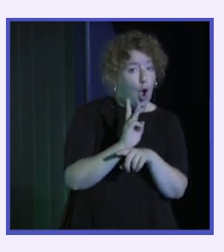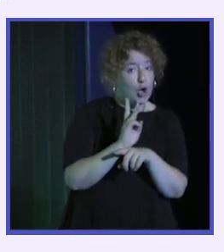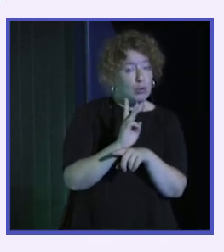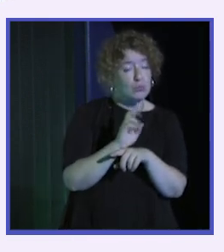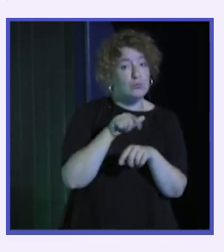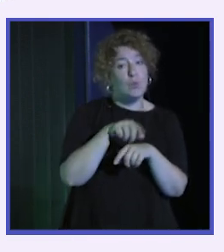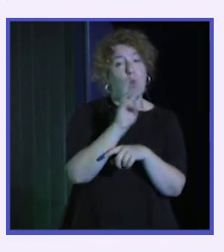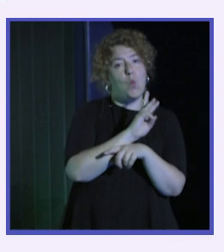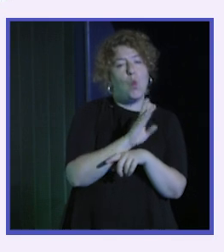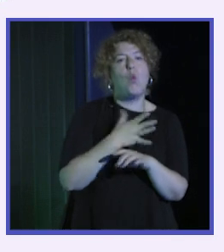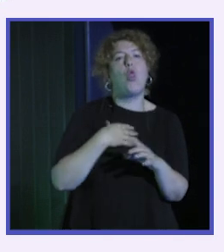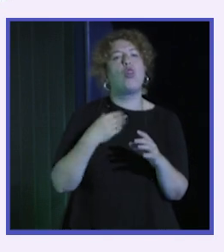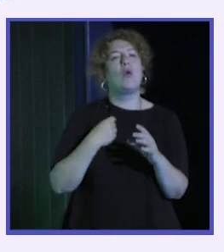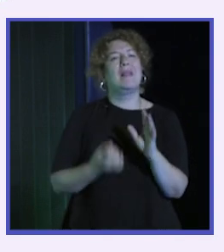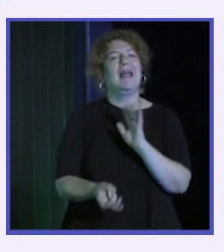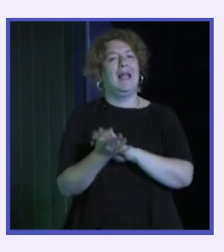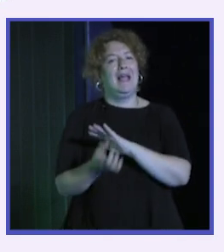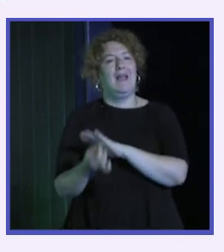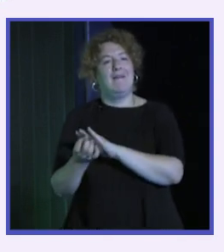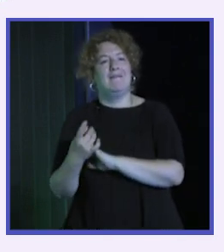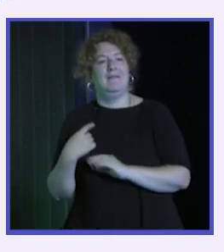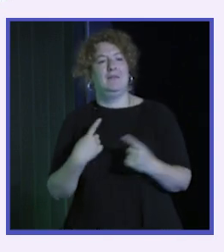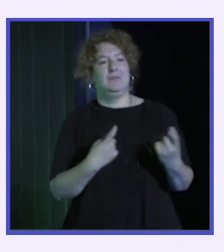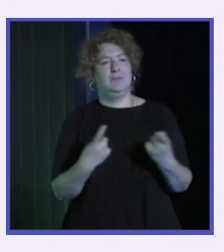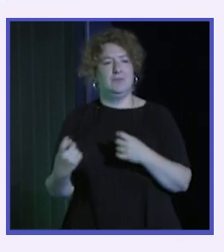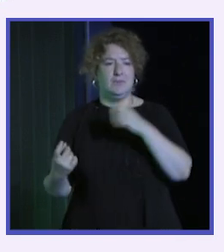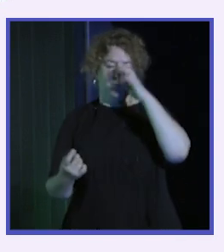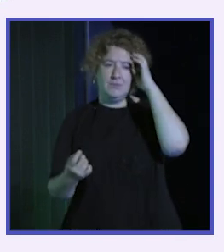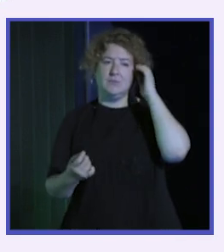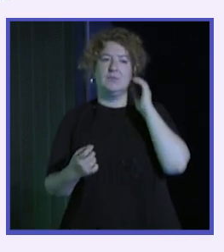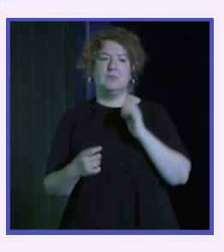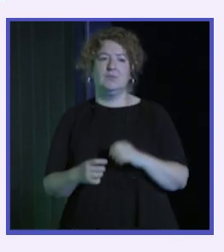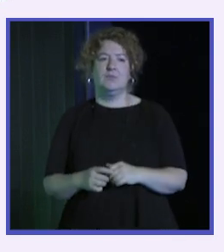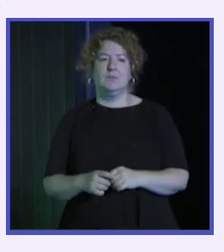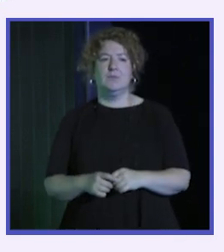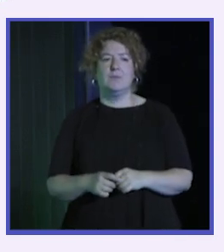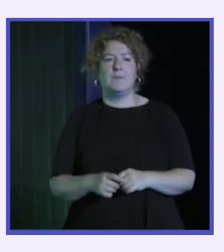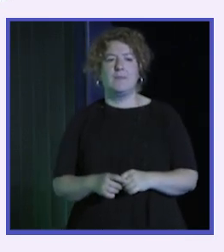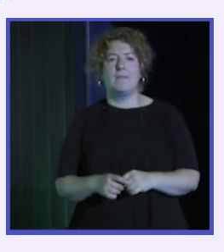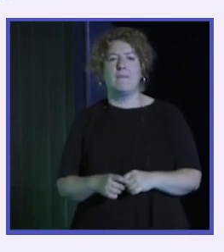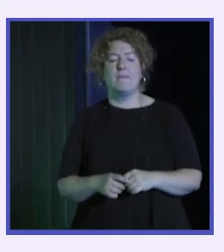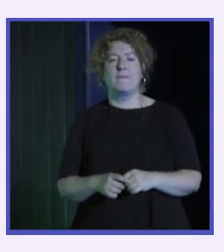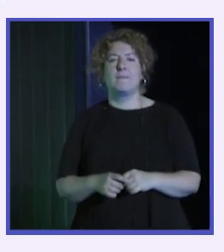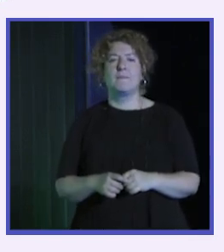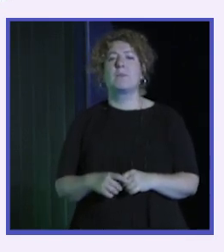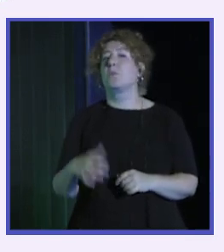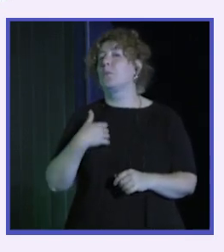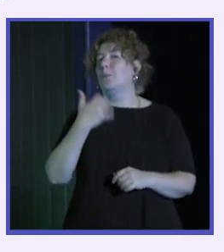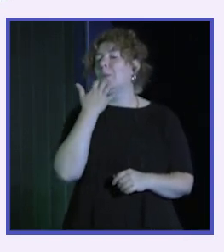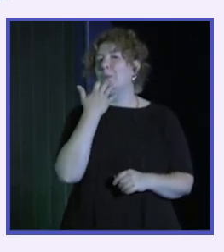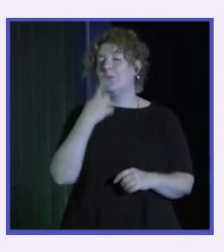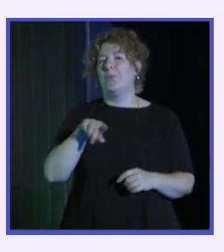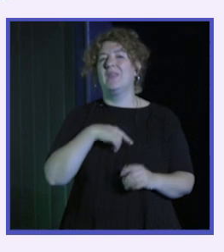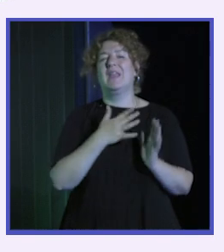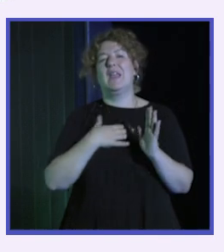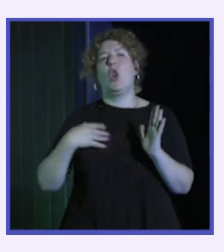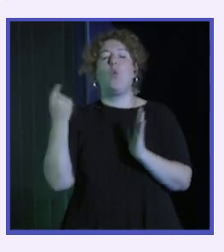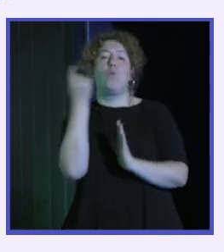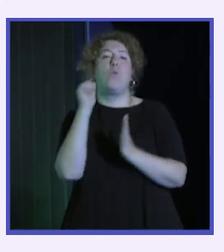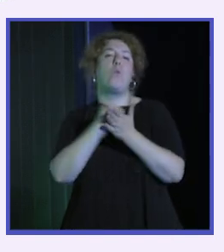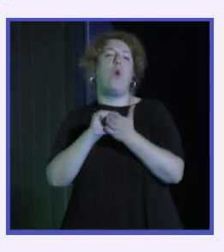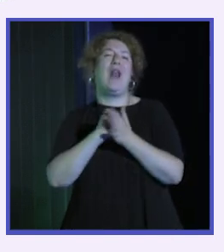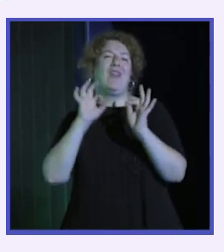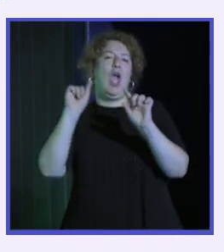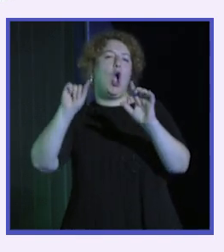necesitamos crear documentación, ¿vale? Pues, por ejemplo, en este ejemplo en concreto le voy a pedir que me cree un draft de un contrato. Voy